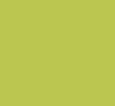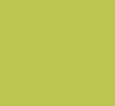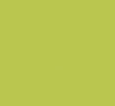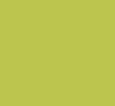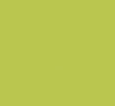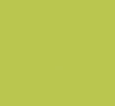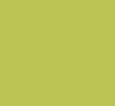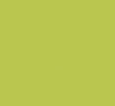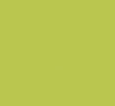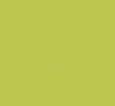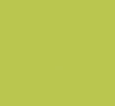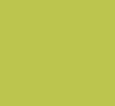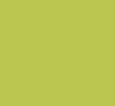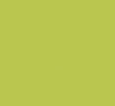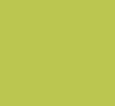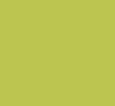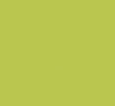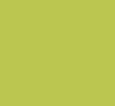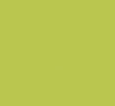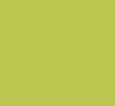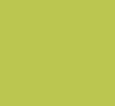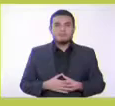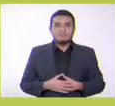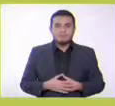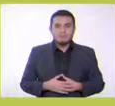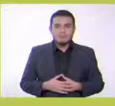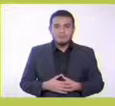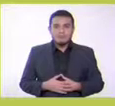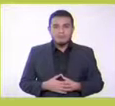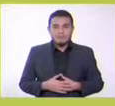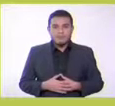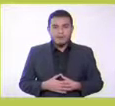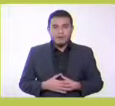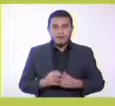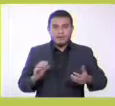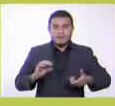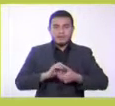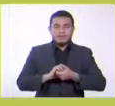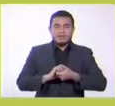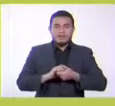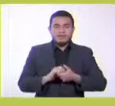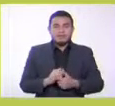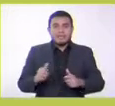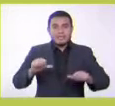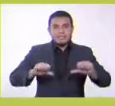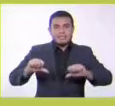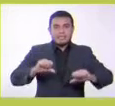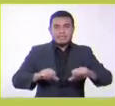Ciencias Naturales. Primer año. Enlace químico.